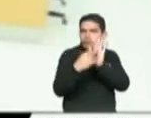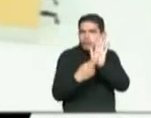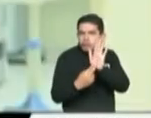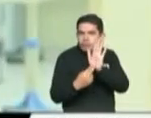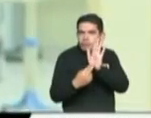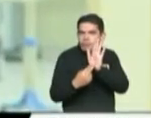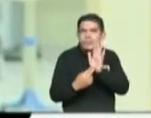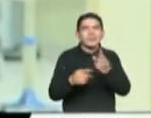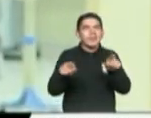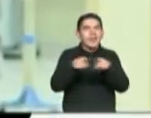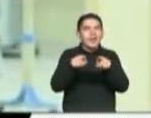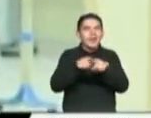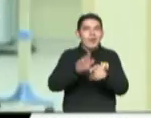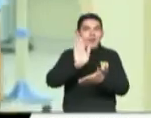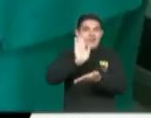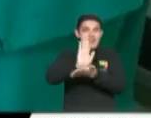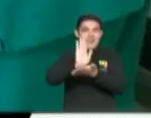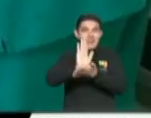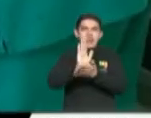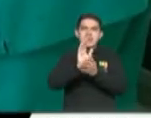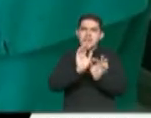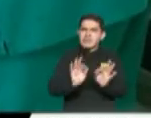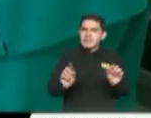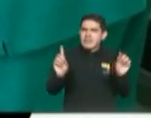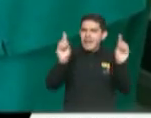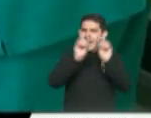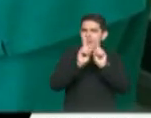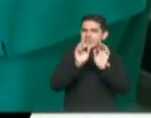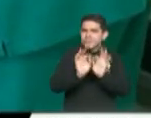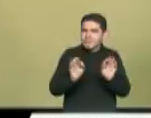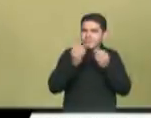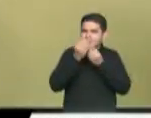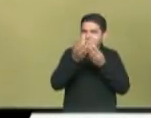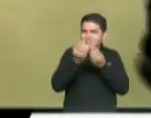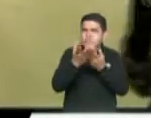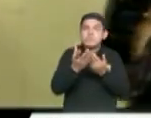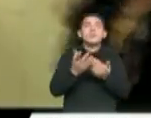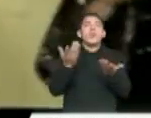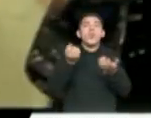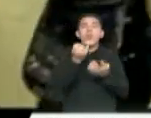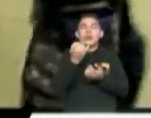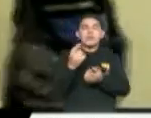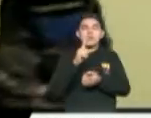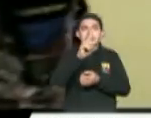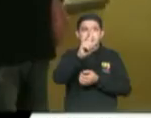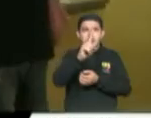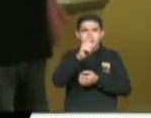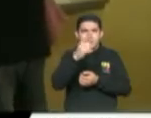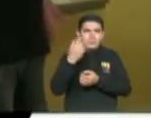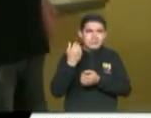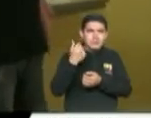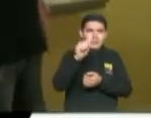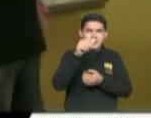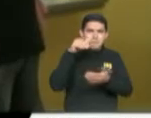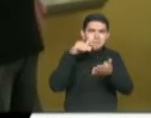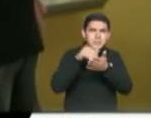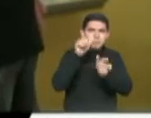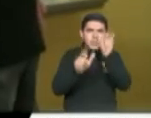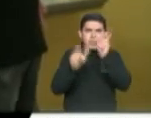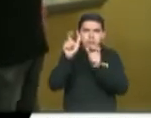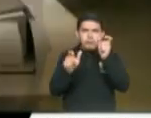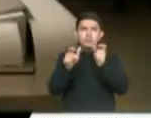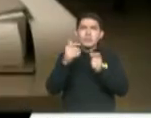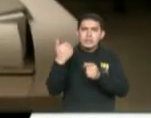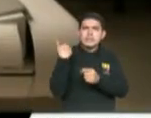del instituto ecuatoriano de seguridad social la entidad atendió a 110 mil personas en 2015 quienes contaban con